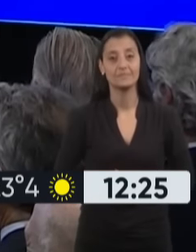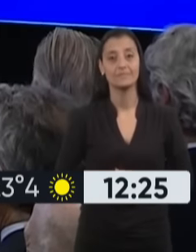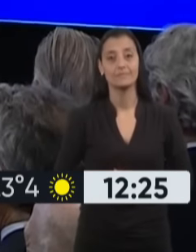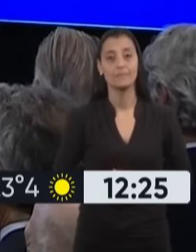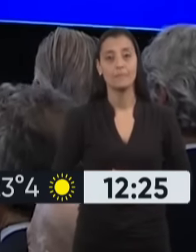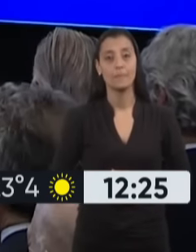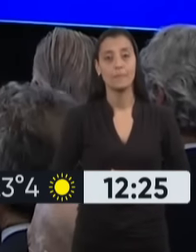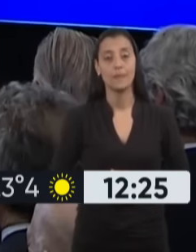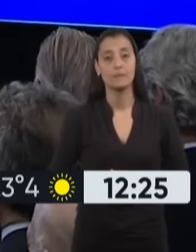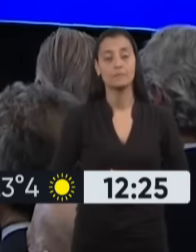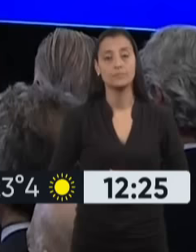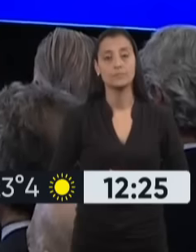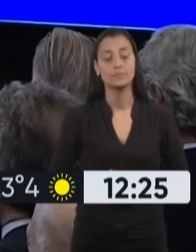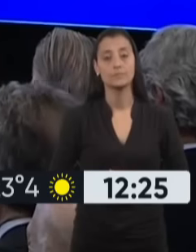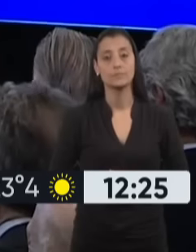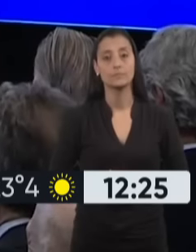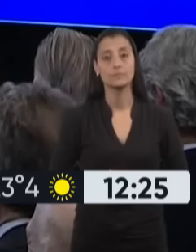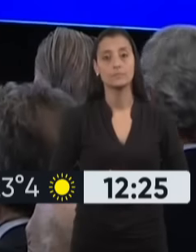Es chiquito el...